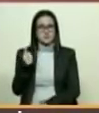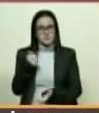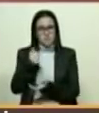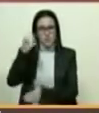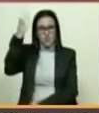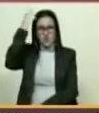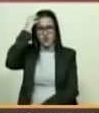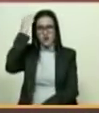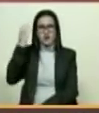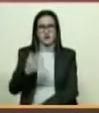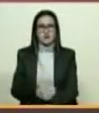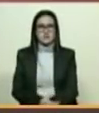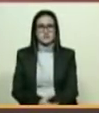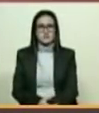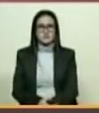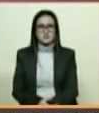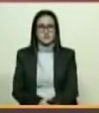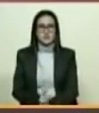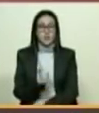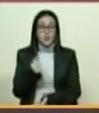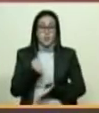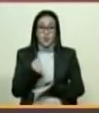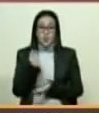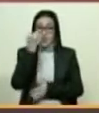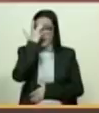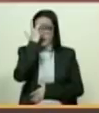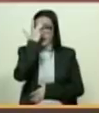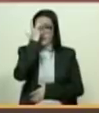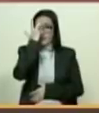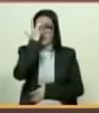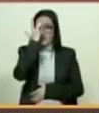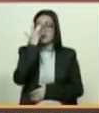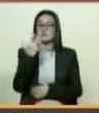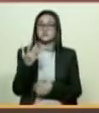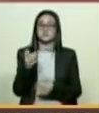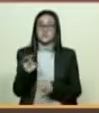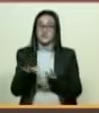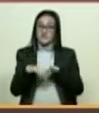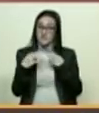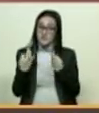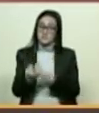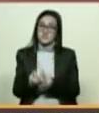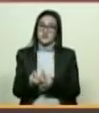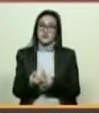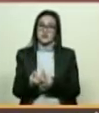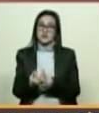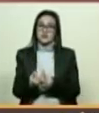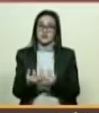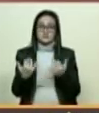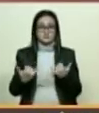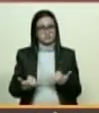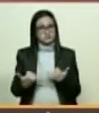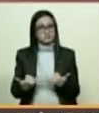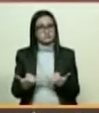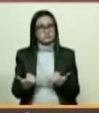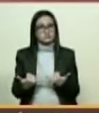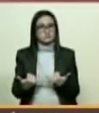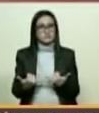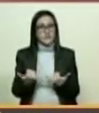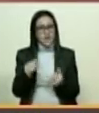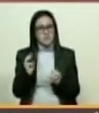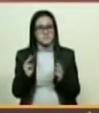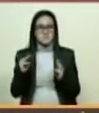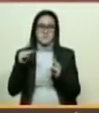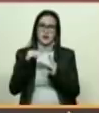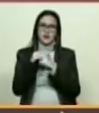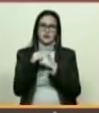o como ocurre con el bono de Carnaval, sino familias. En este momento tenemos una meta